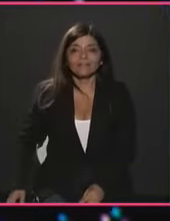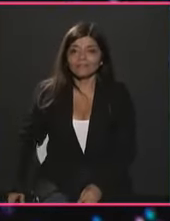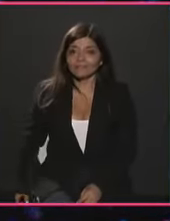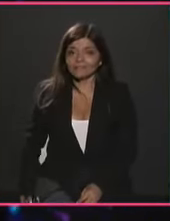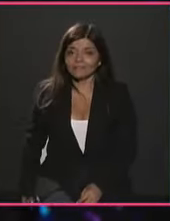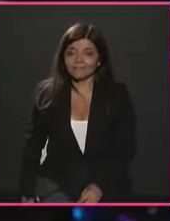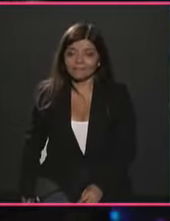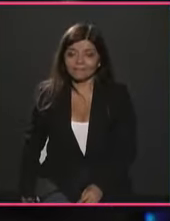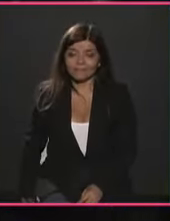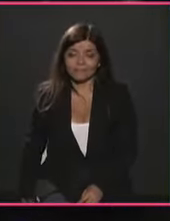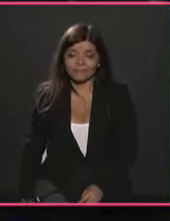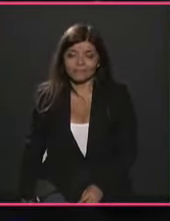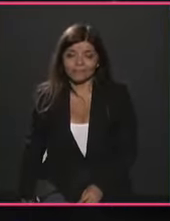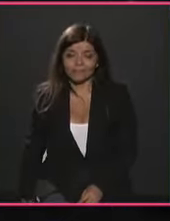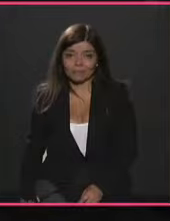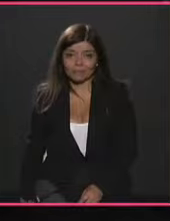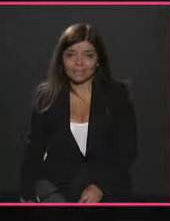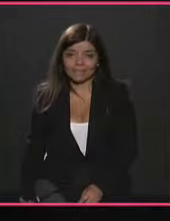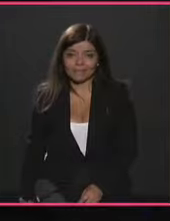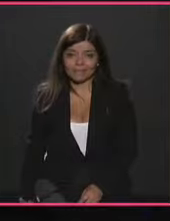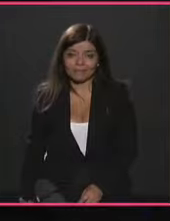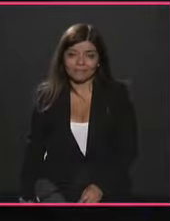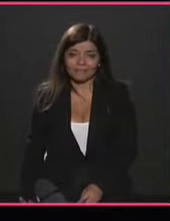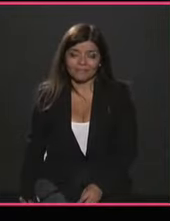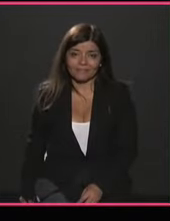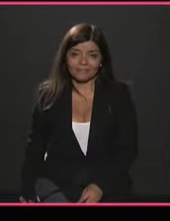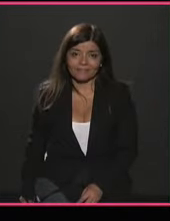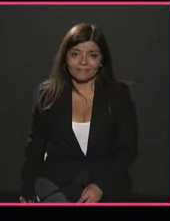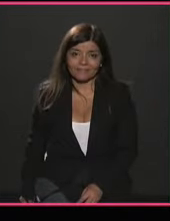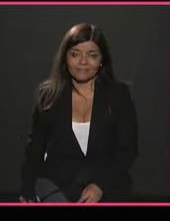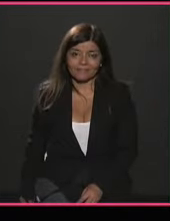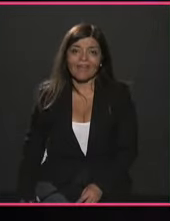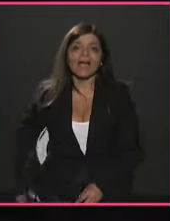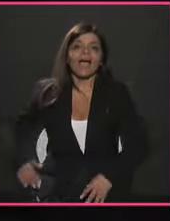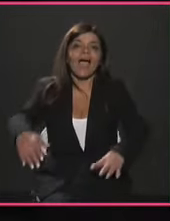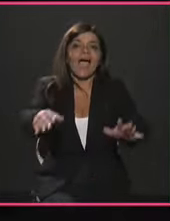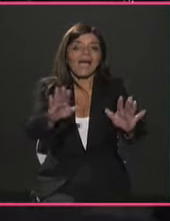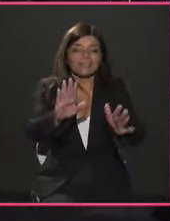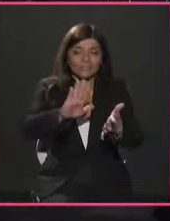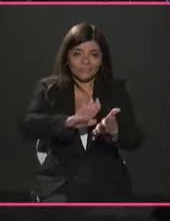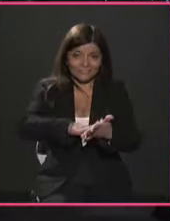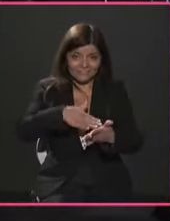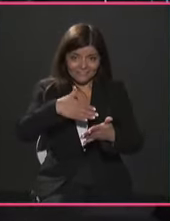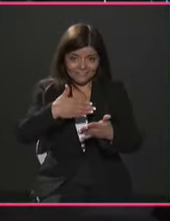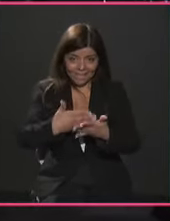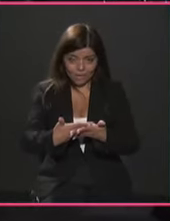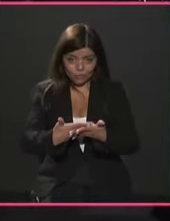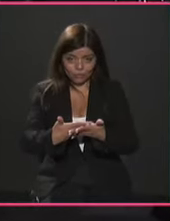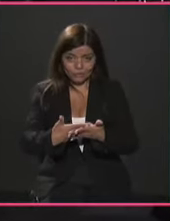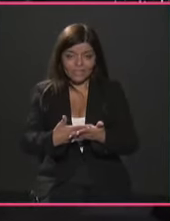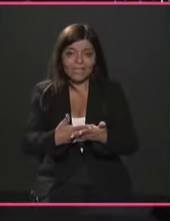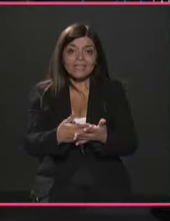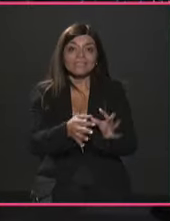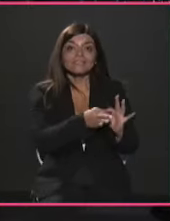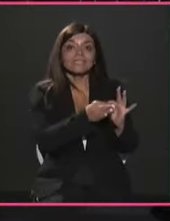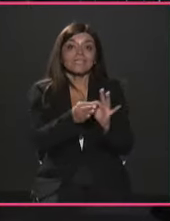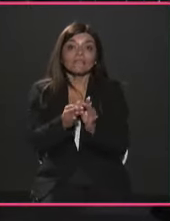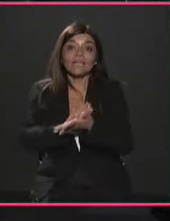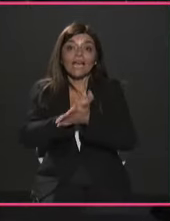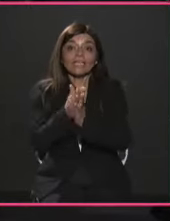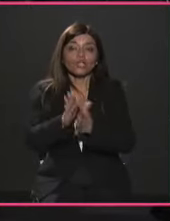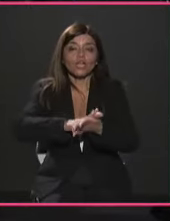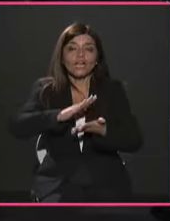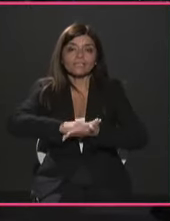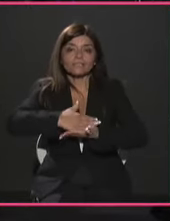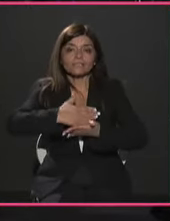gracias bueno el concepto de una salud describe que toda la salud de nuestro